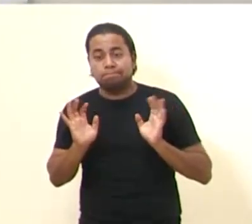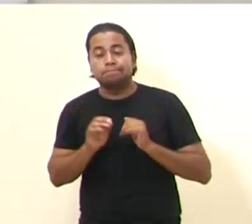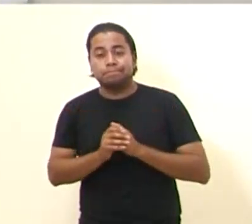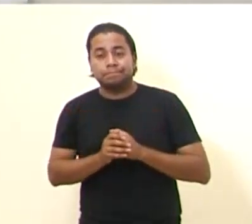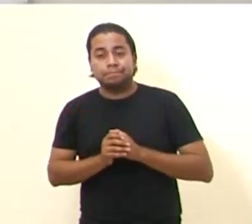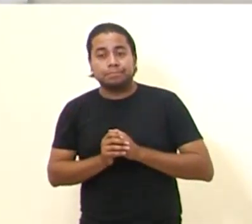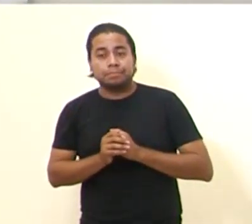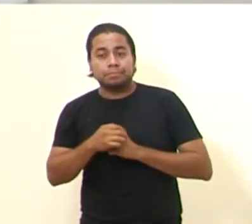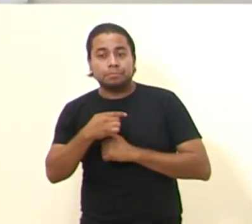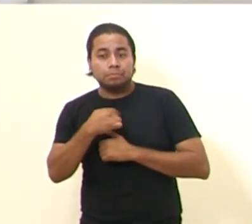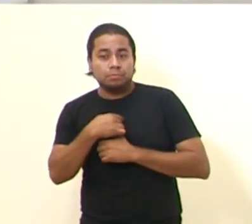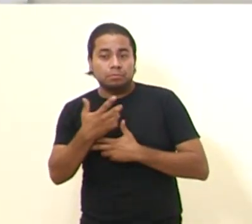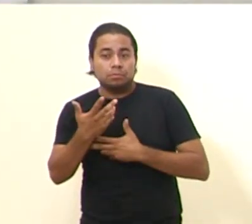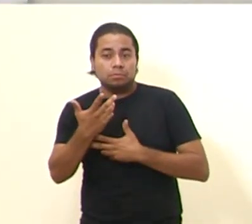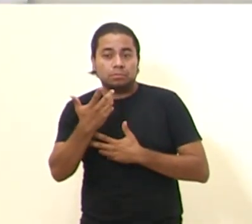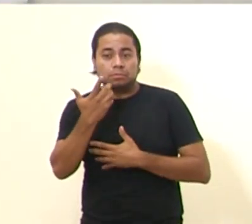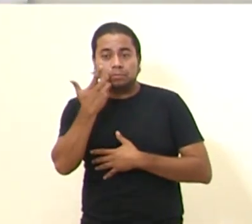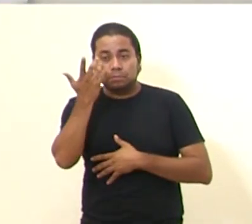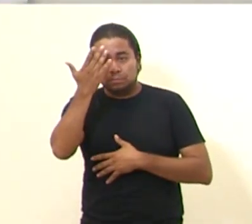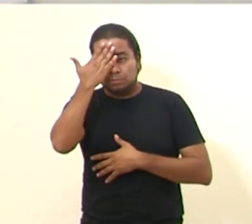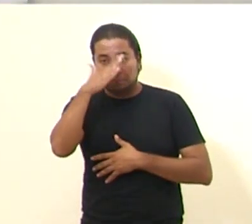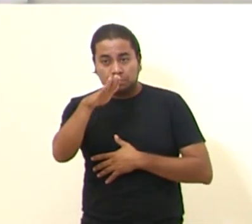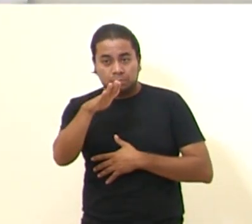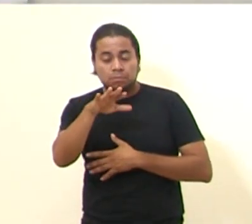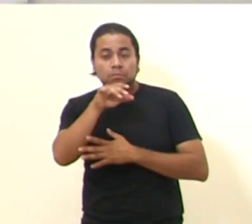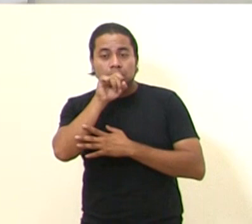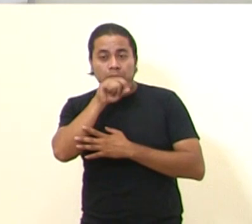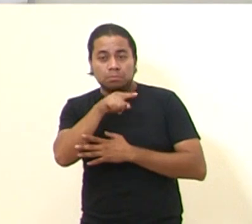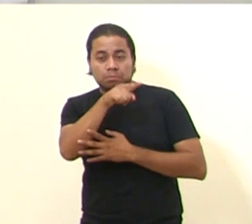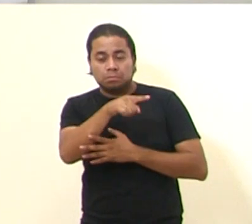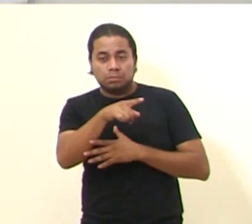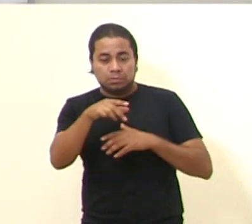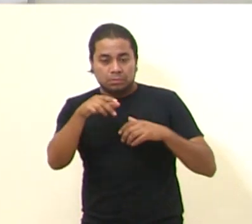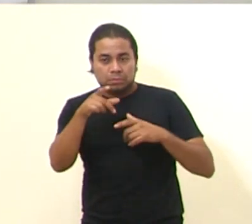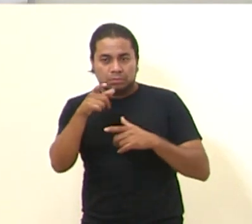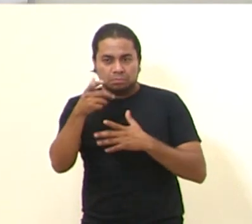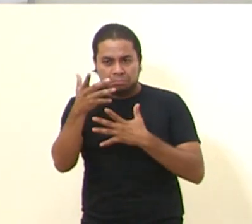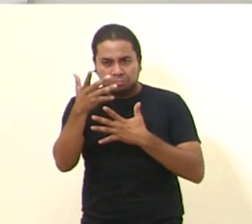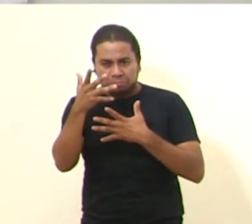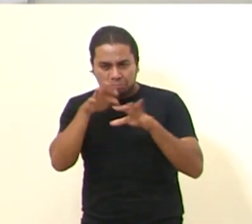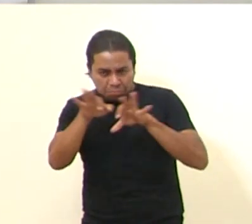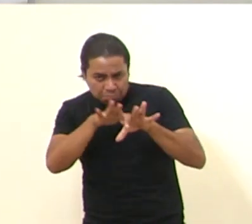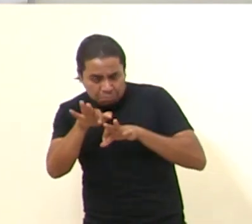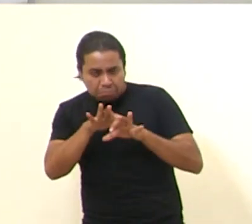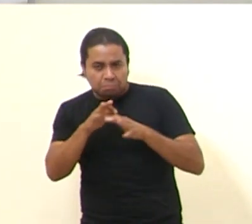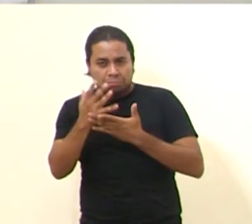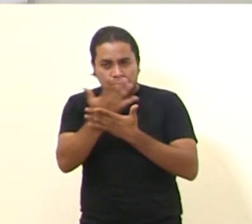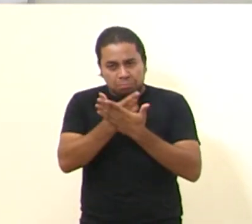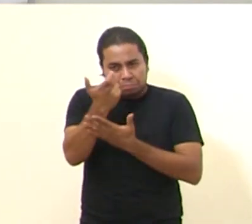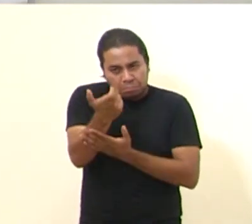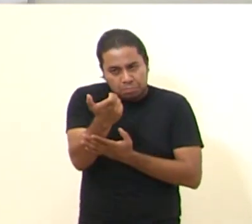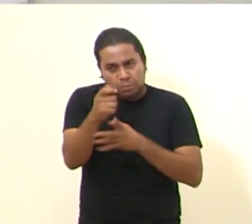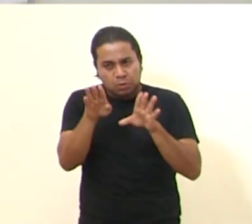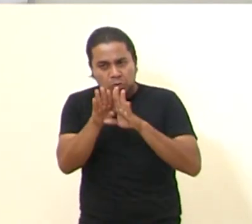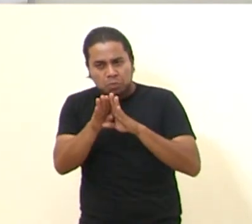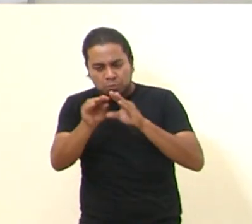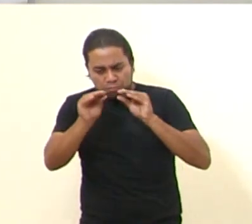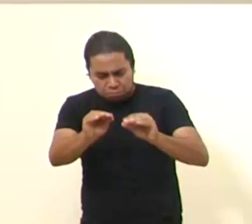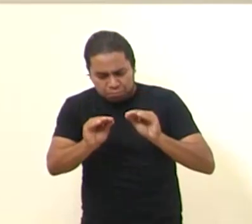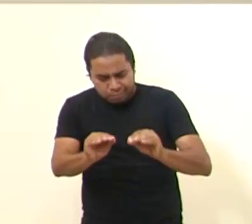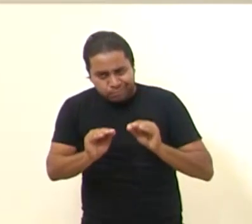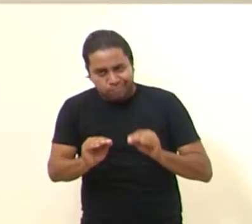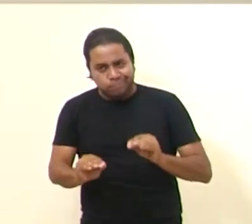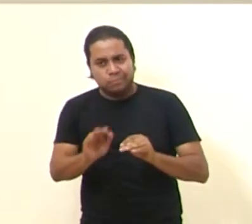También me gustaría saber sobre sus actividades económicas. Puede ser otro subtema. Y así